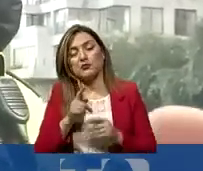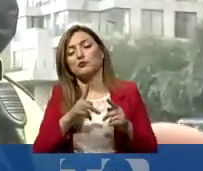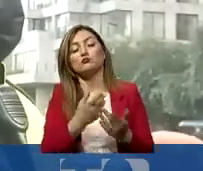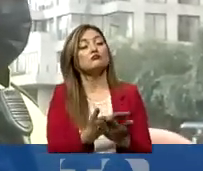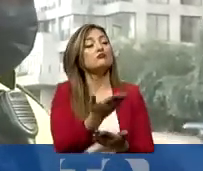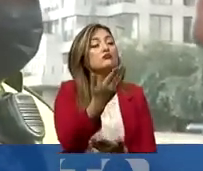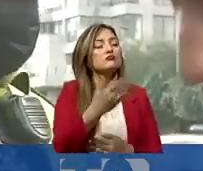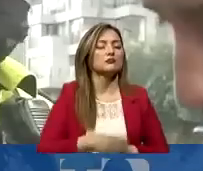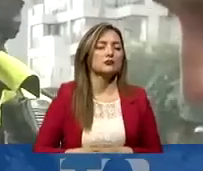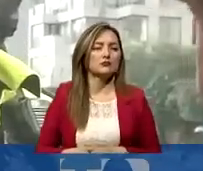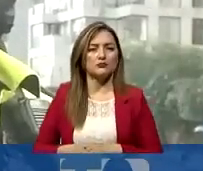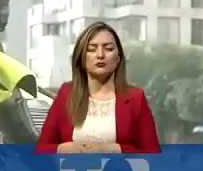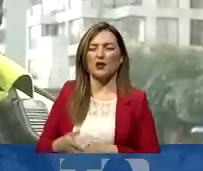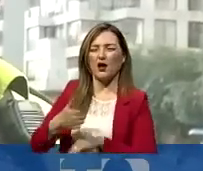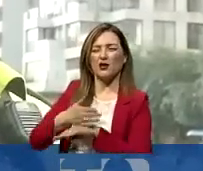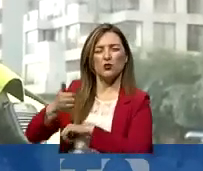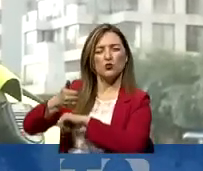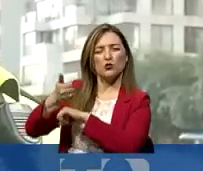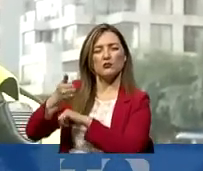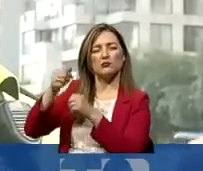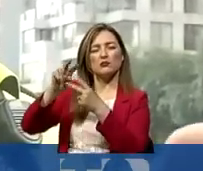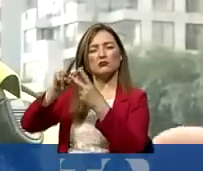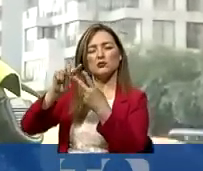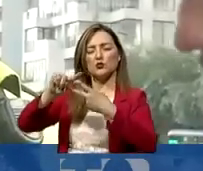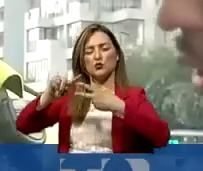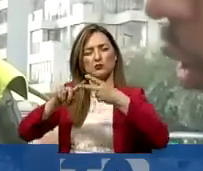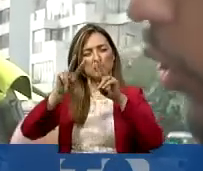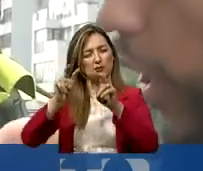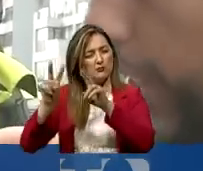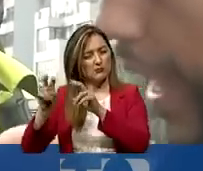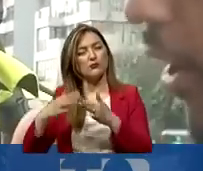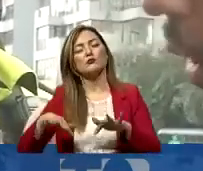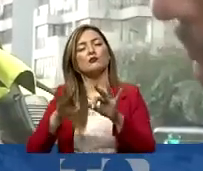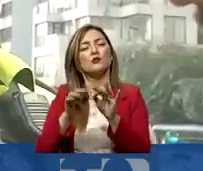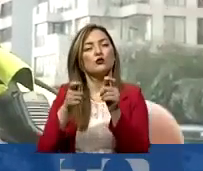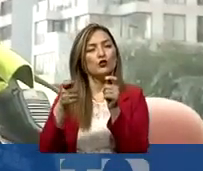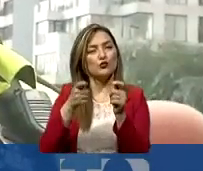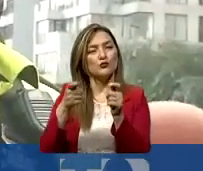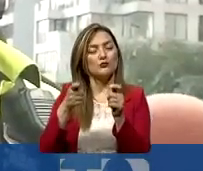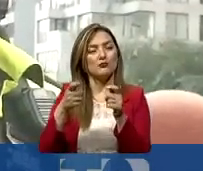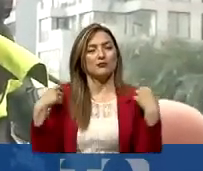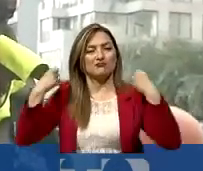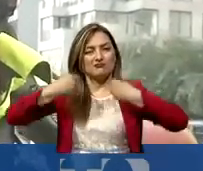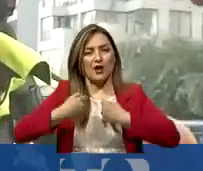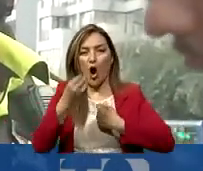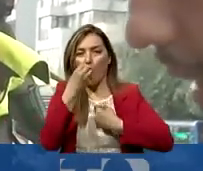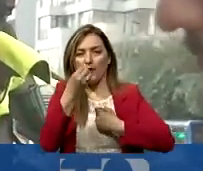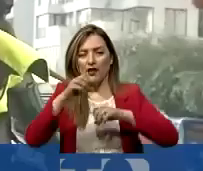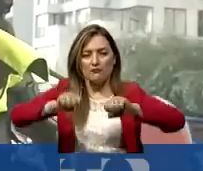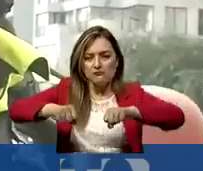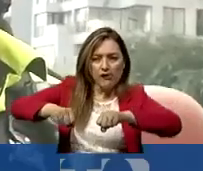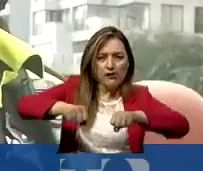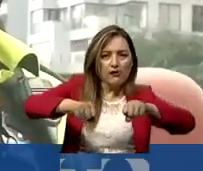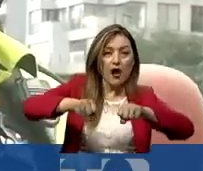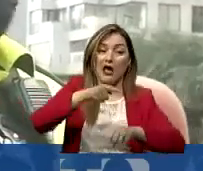muy importantes relacionados a este. Primero, van a realizar los controles a los repartidores de comida y